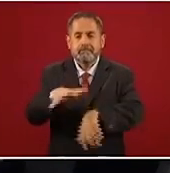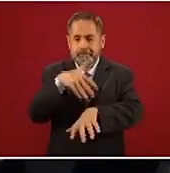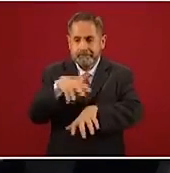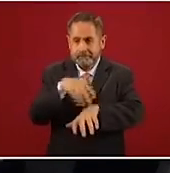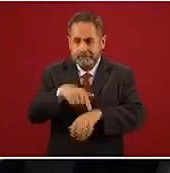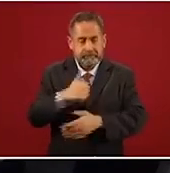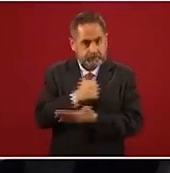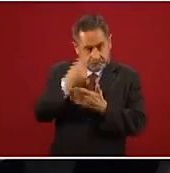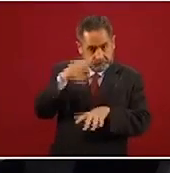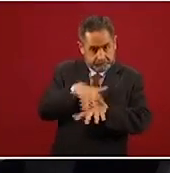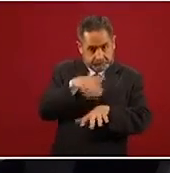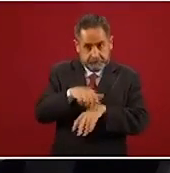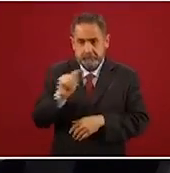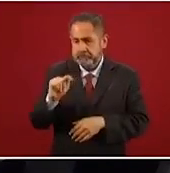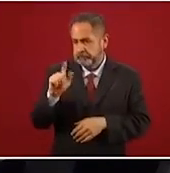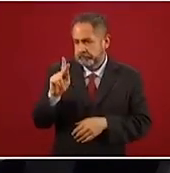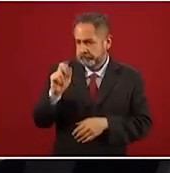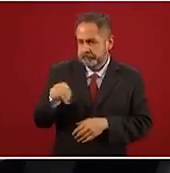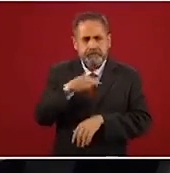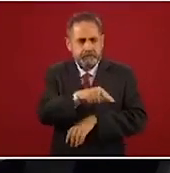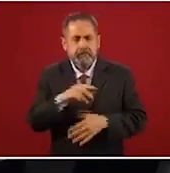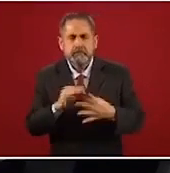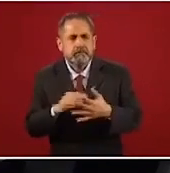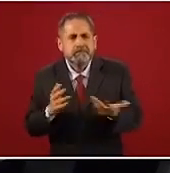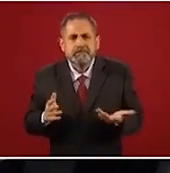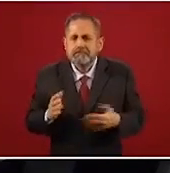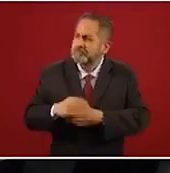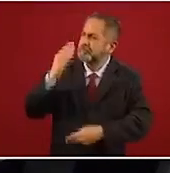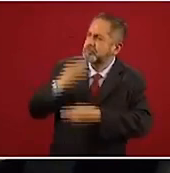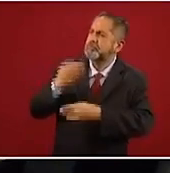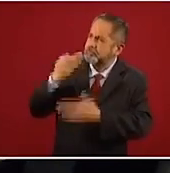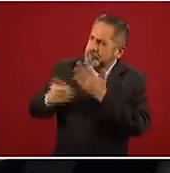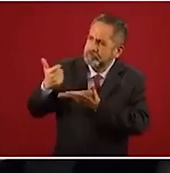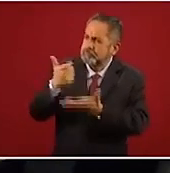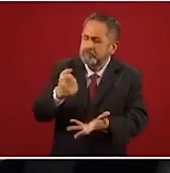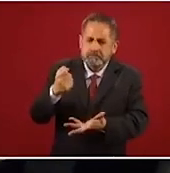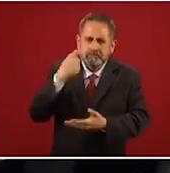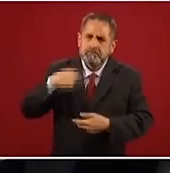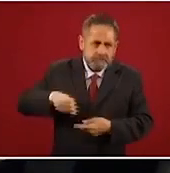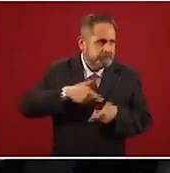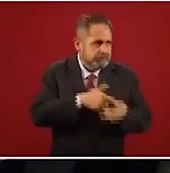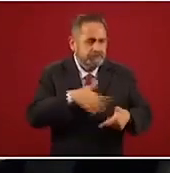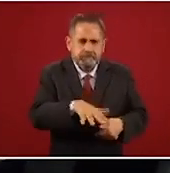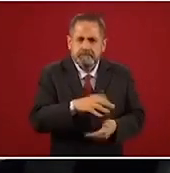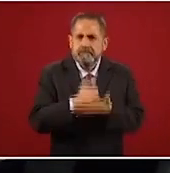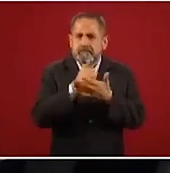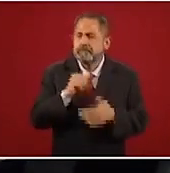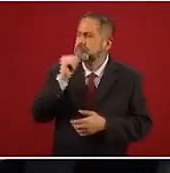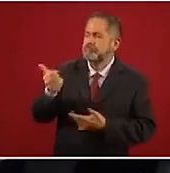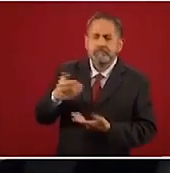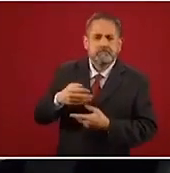en denuncia de que no se han otorgado los recursos necesarios y establecidos por la Ley General de Víctimas, para las